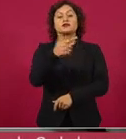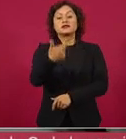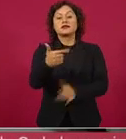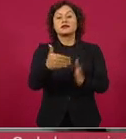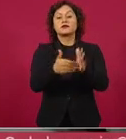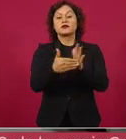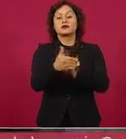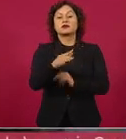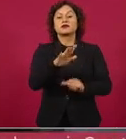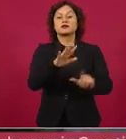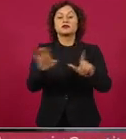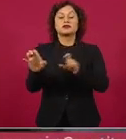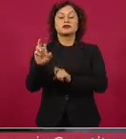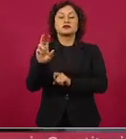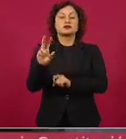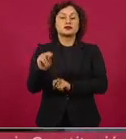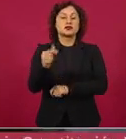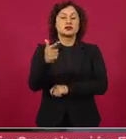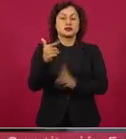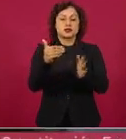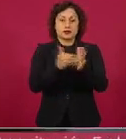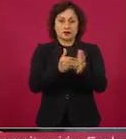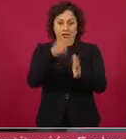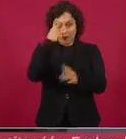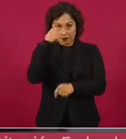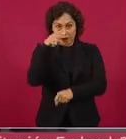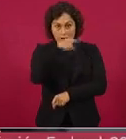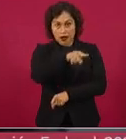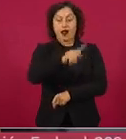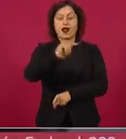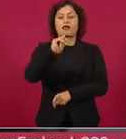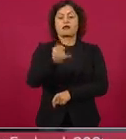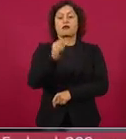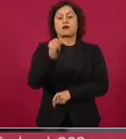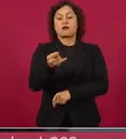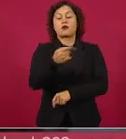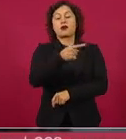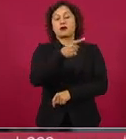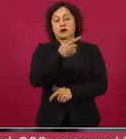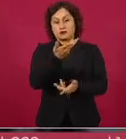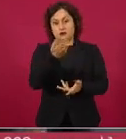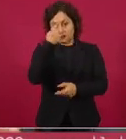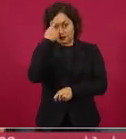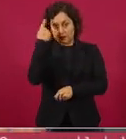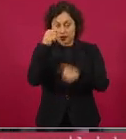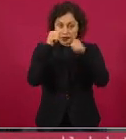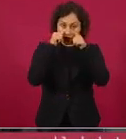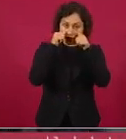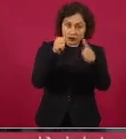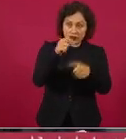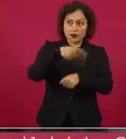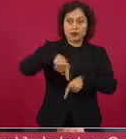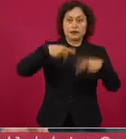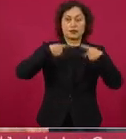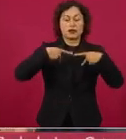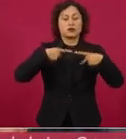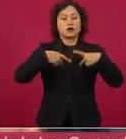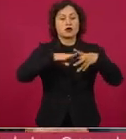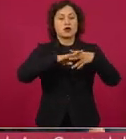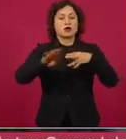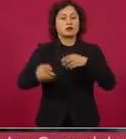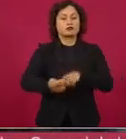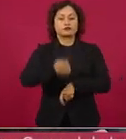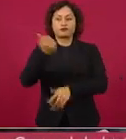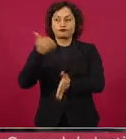7,787,000 correspondían solamente a Tijuana, para atender a connacionales deportados,